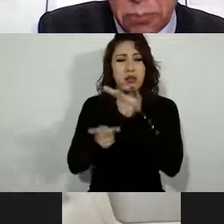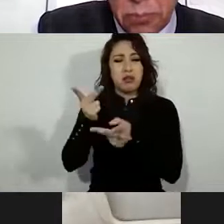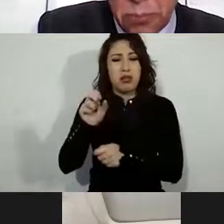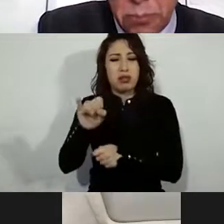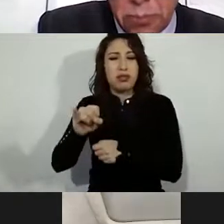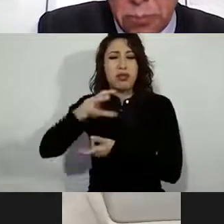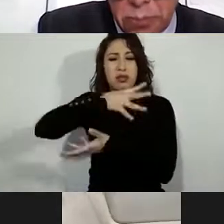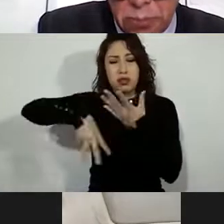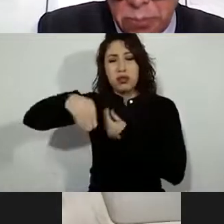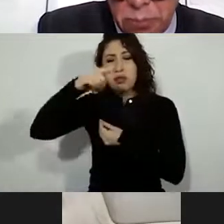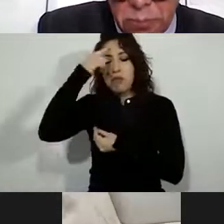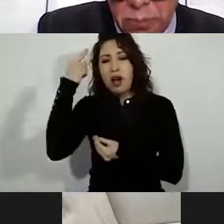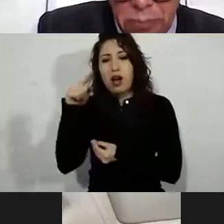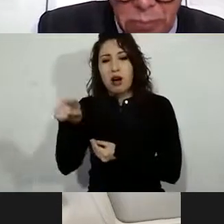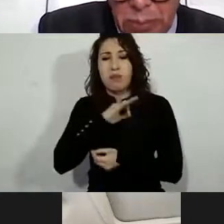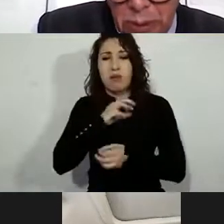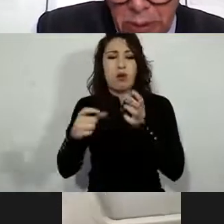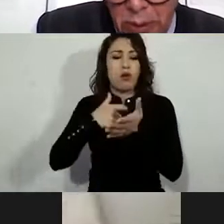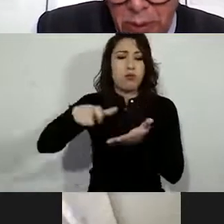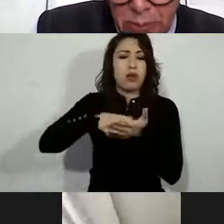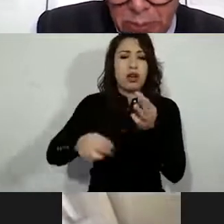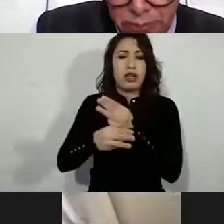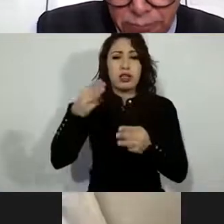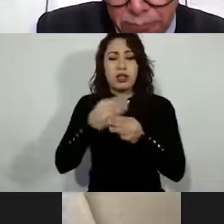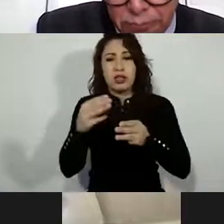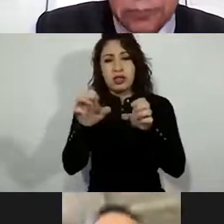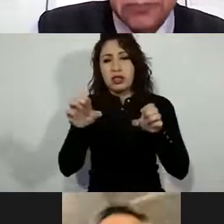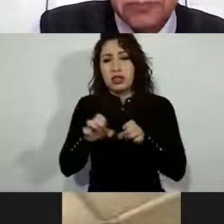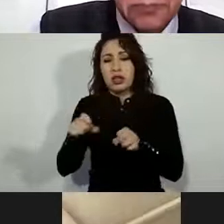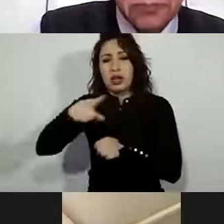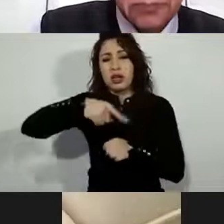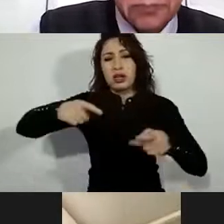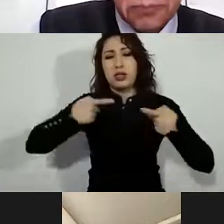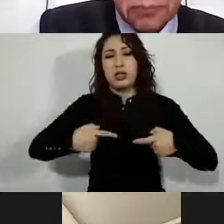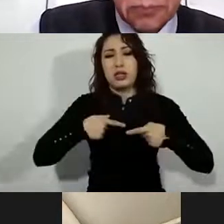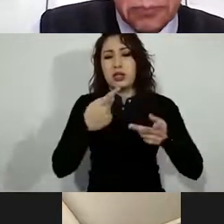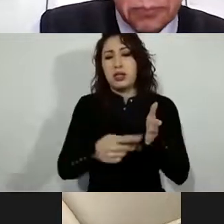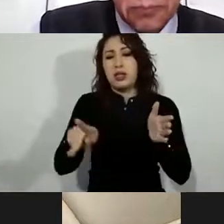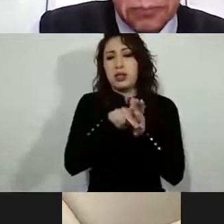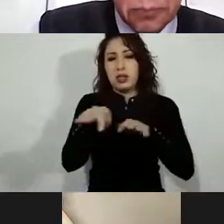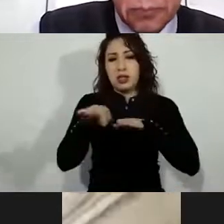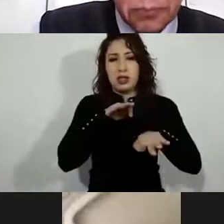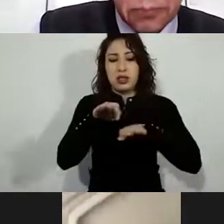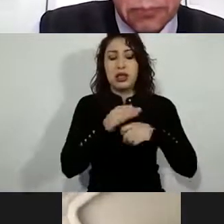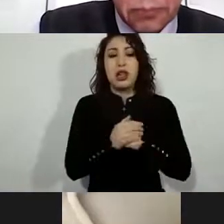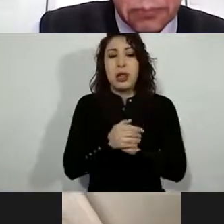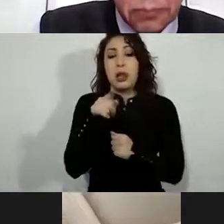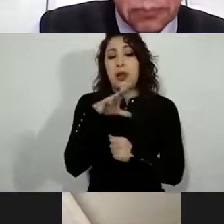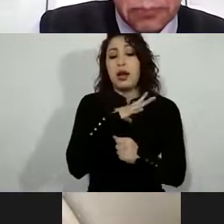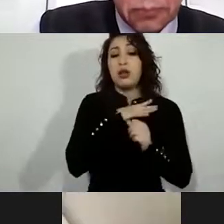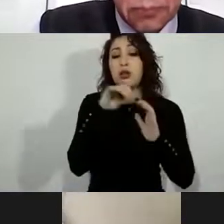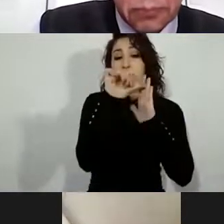estamos proponiendo que haya un artículo transitorio en las condiciones generales de trabajo en donde